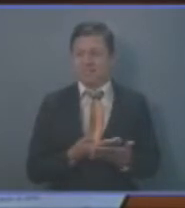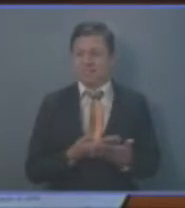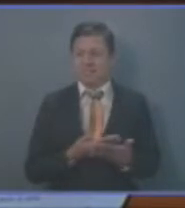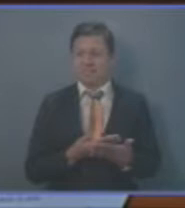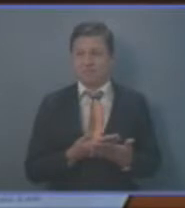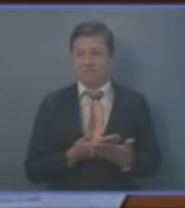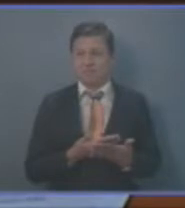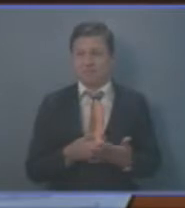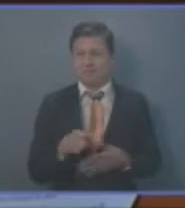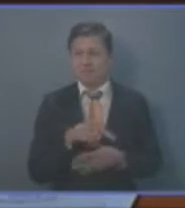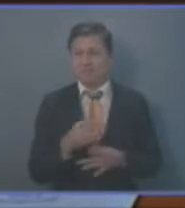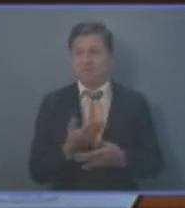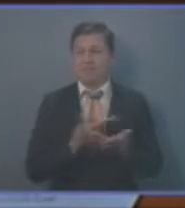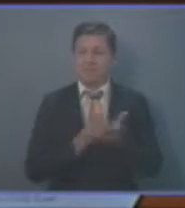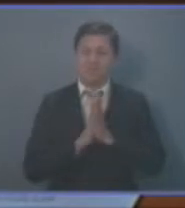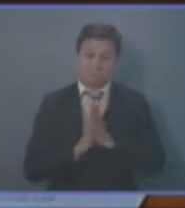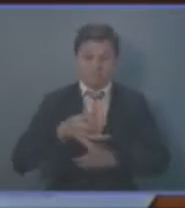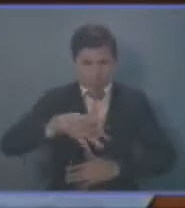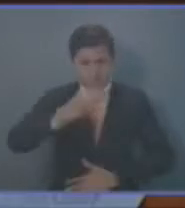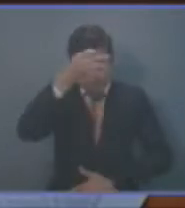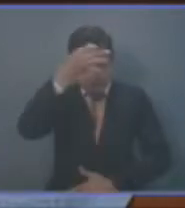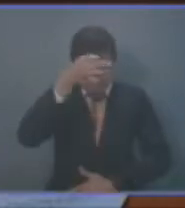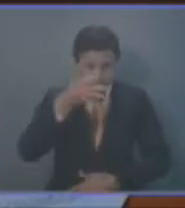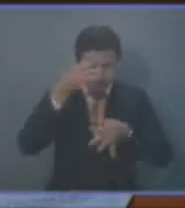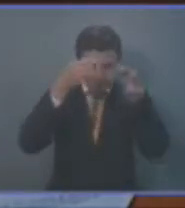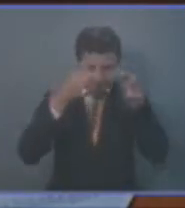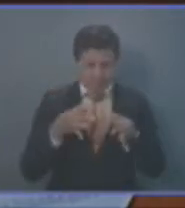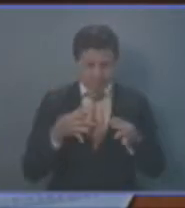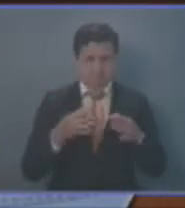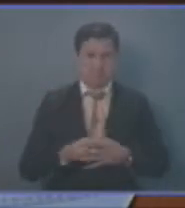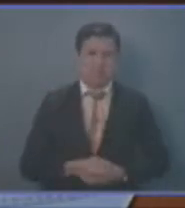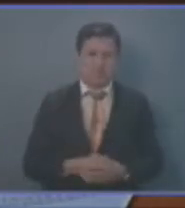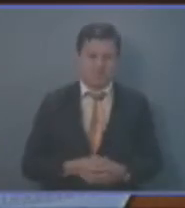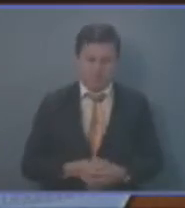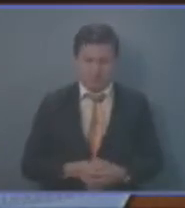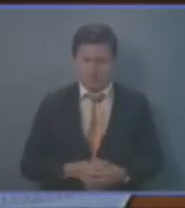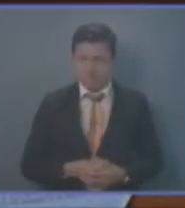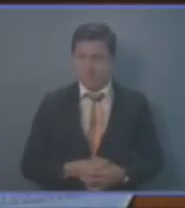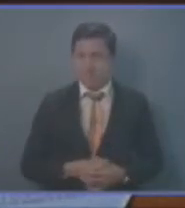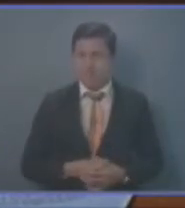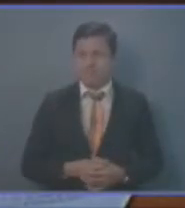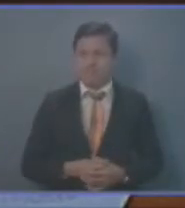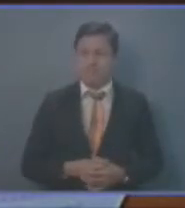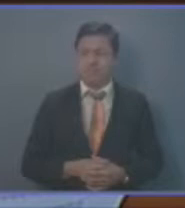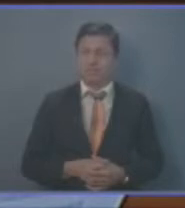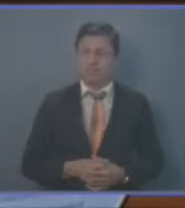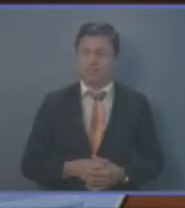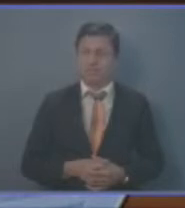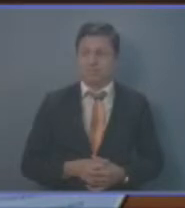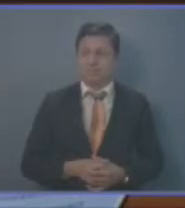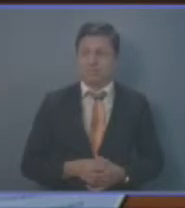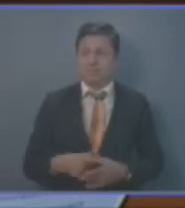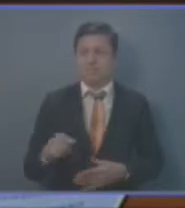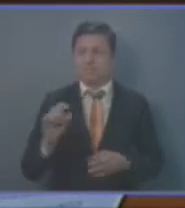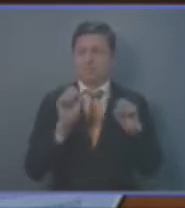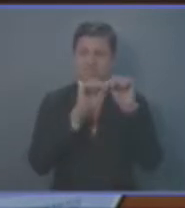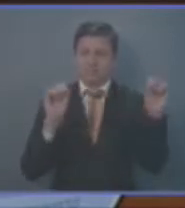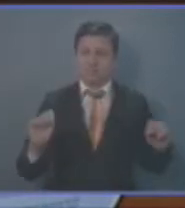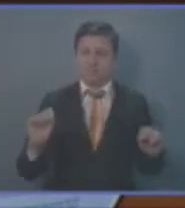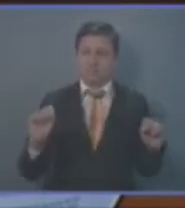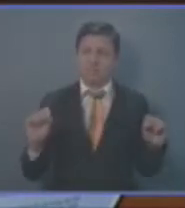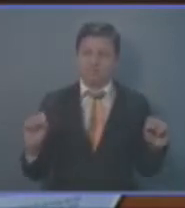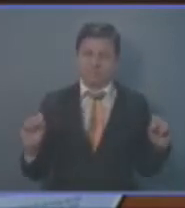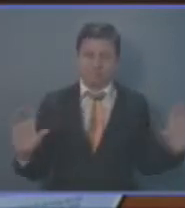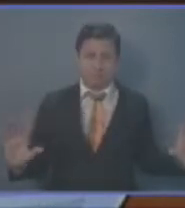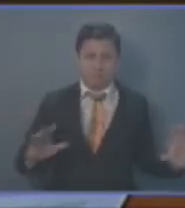médica solicitada oficialmente. Emisión de reportes, artículo 27. El Sistema Único de